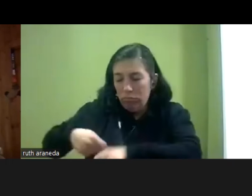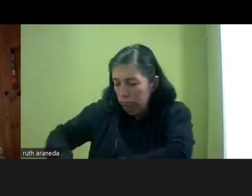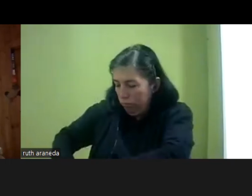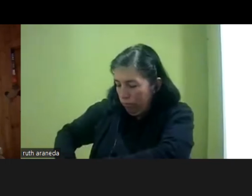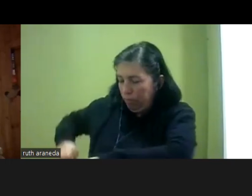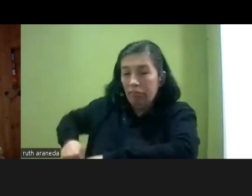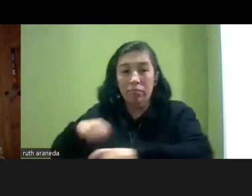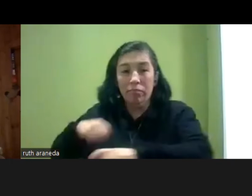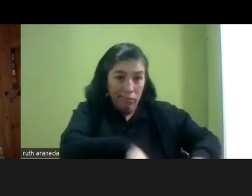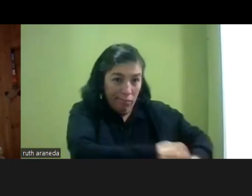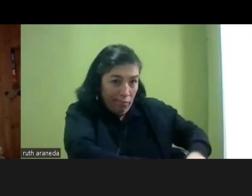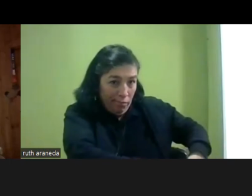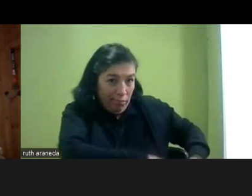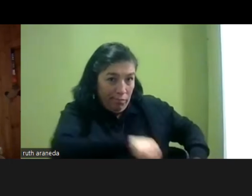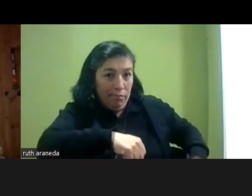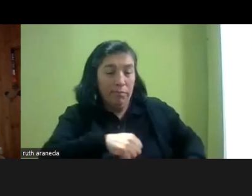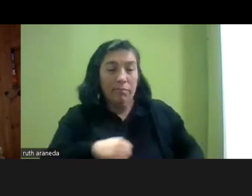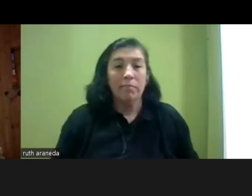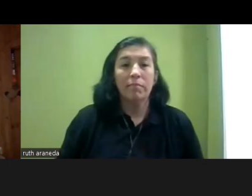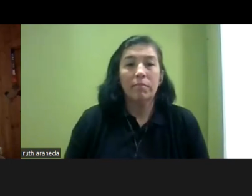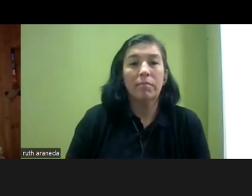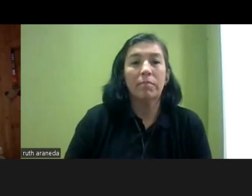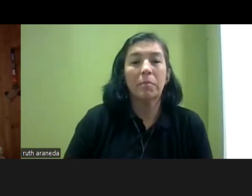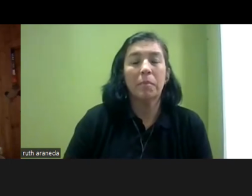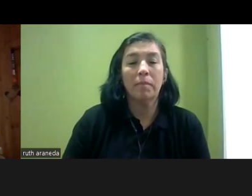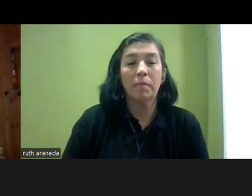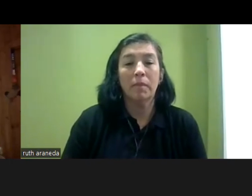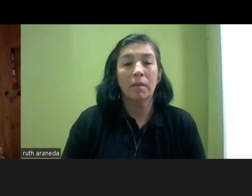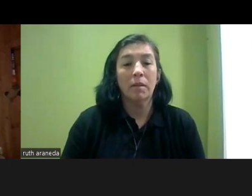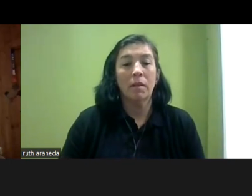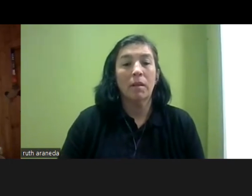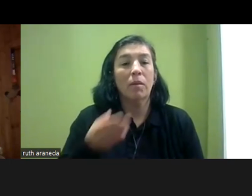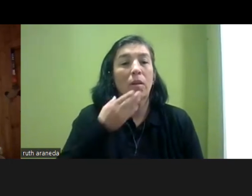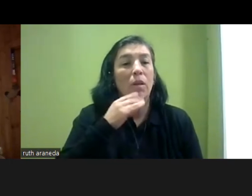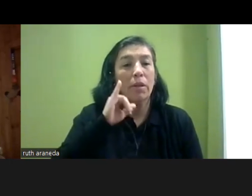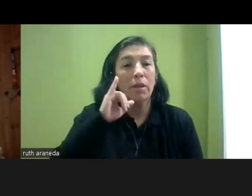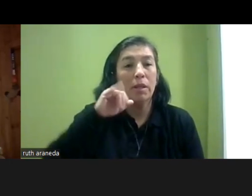en los costados de la cintura, la incuña,